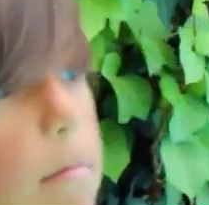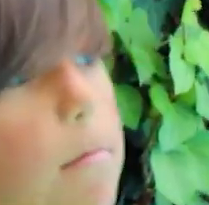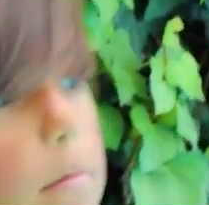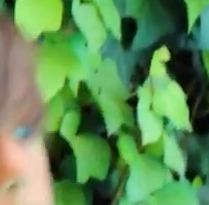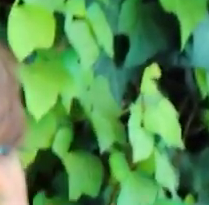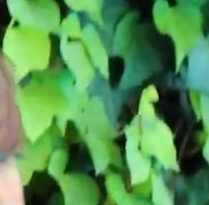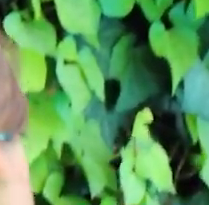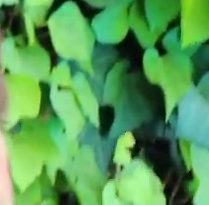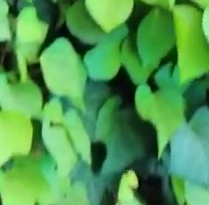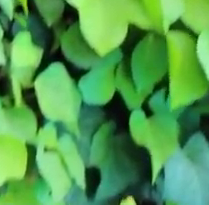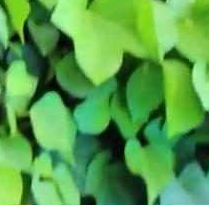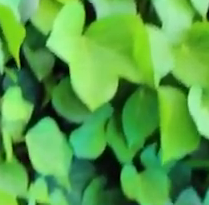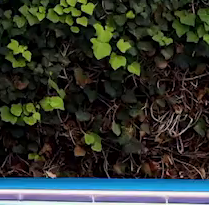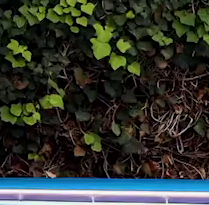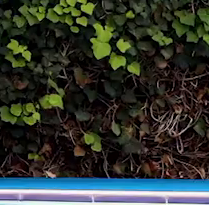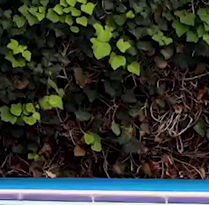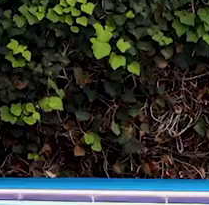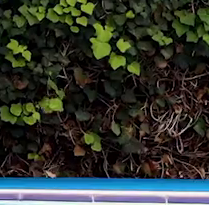bien.